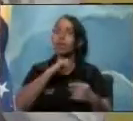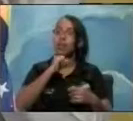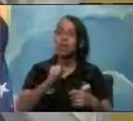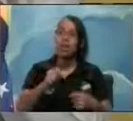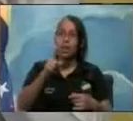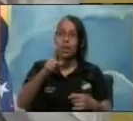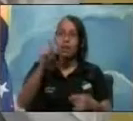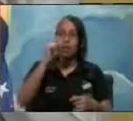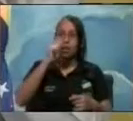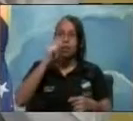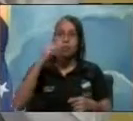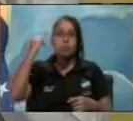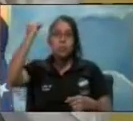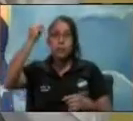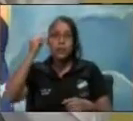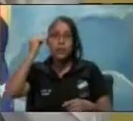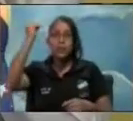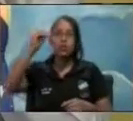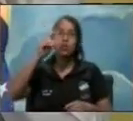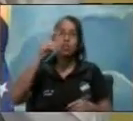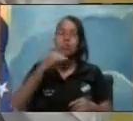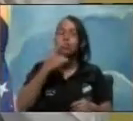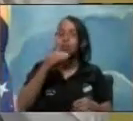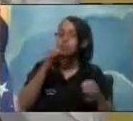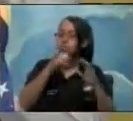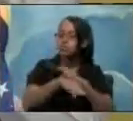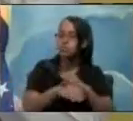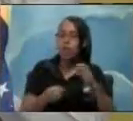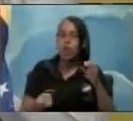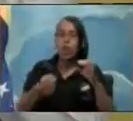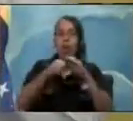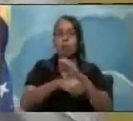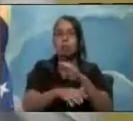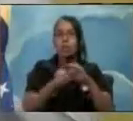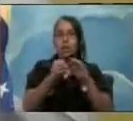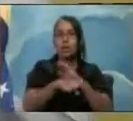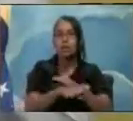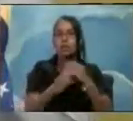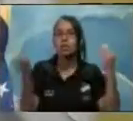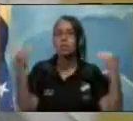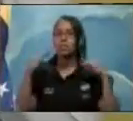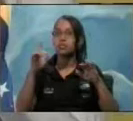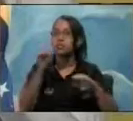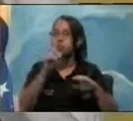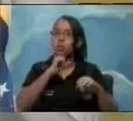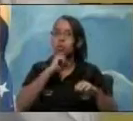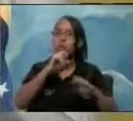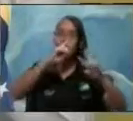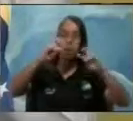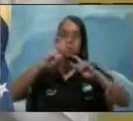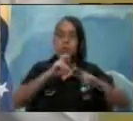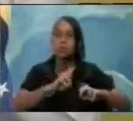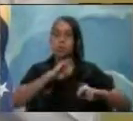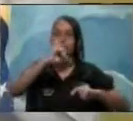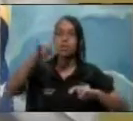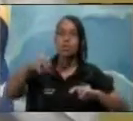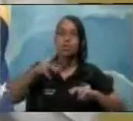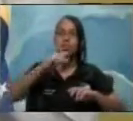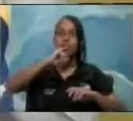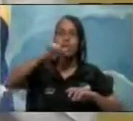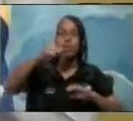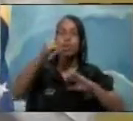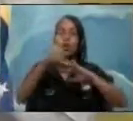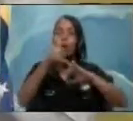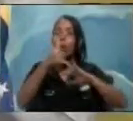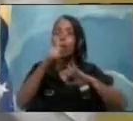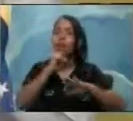Pedro pensó en la bolsita de la ofrenda. Quizás él no era el administrador. Y Juan tampoco. Juan